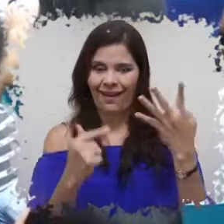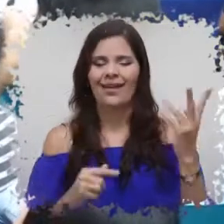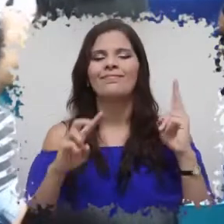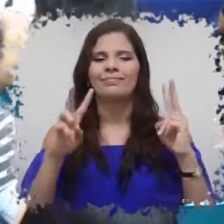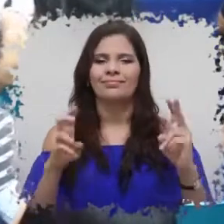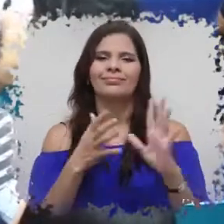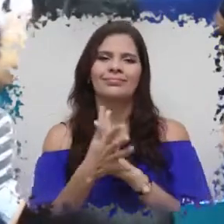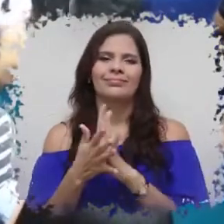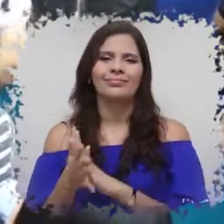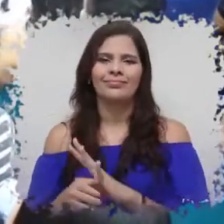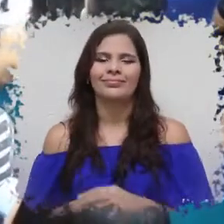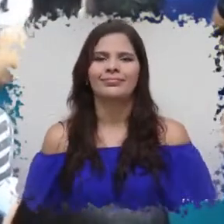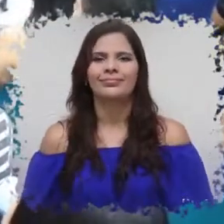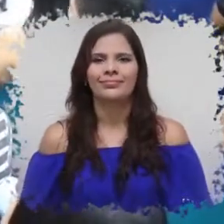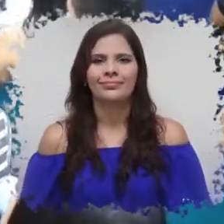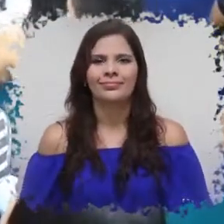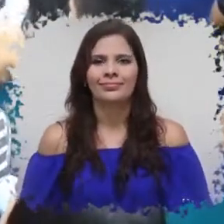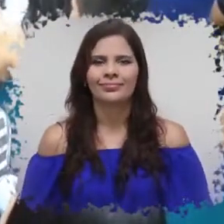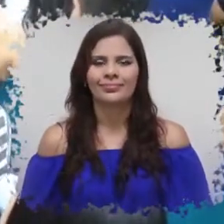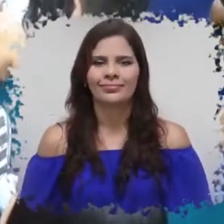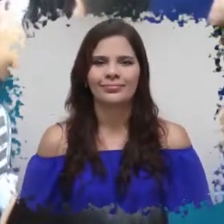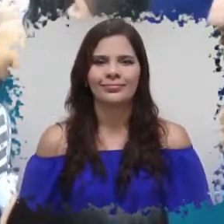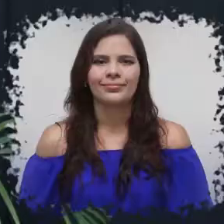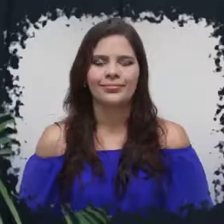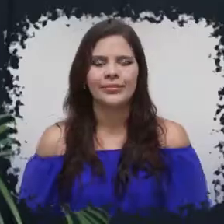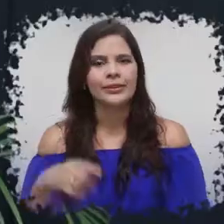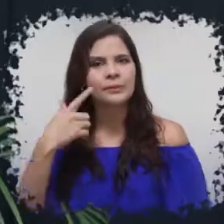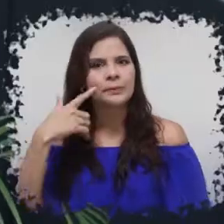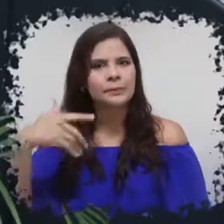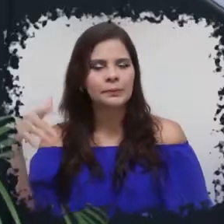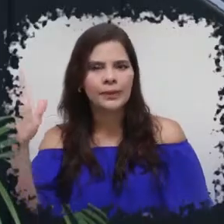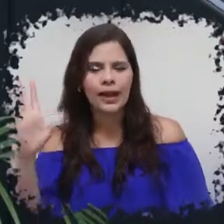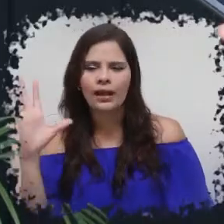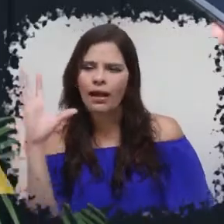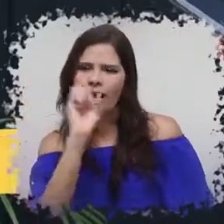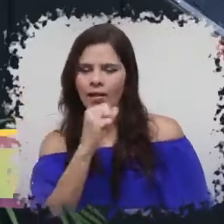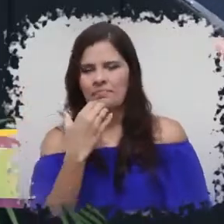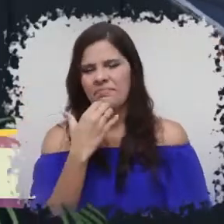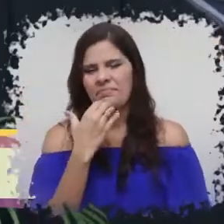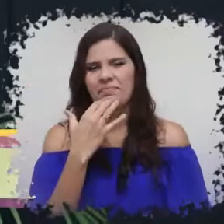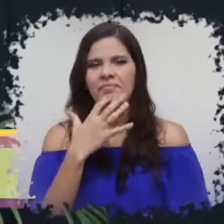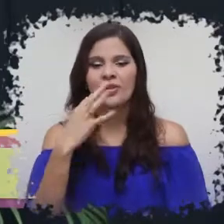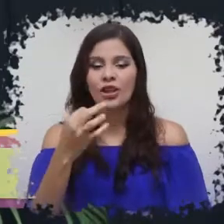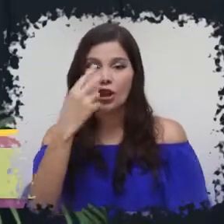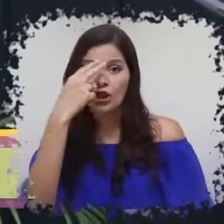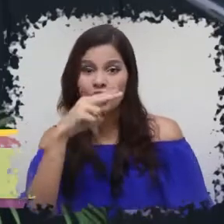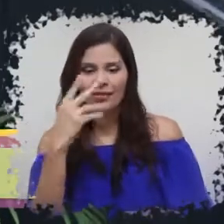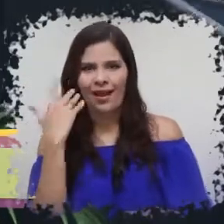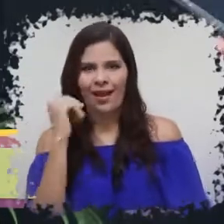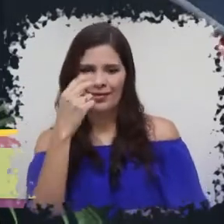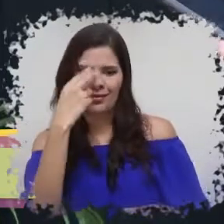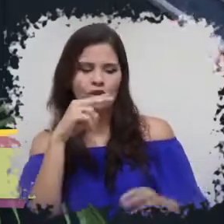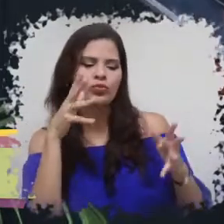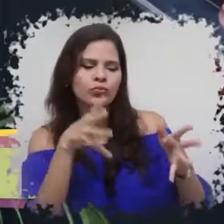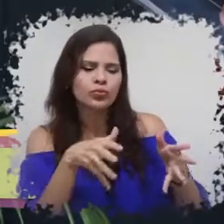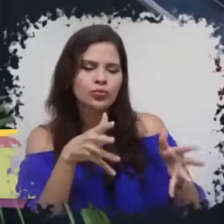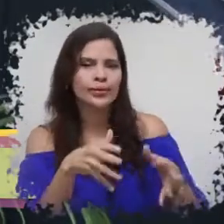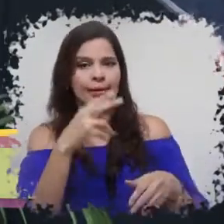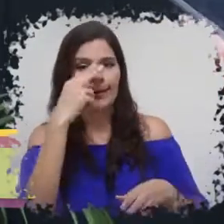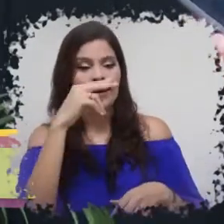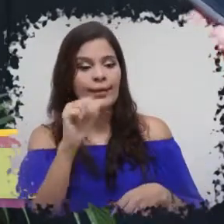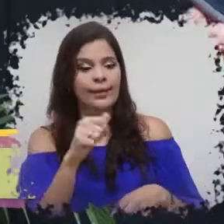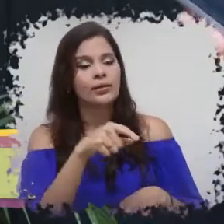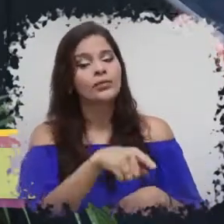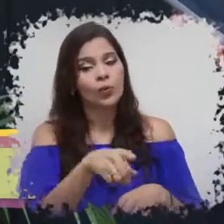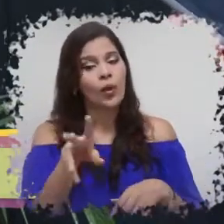temas centrales de discusión. El ejemplo claro precisamente es cuando nosotras estamos educando a los hijos, que les decimos a las hijas